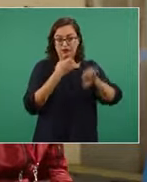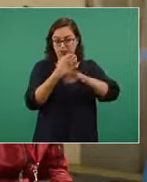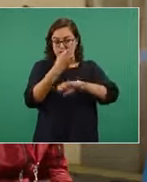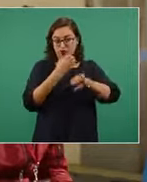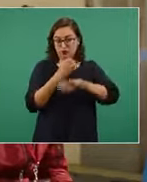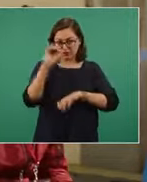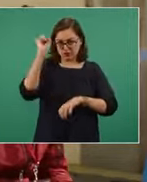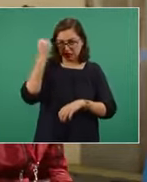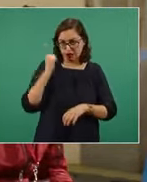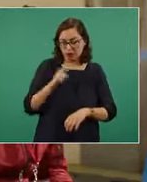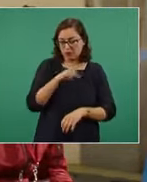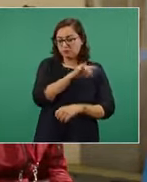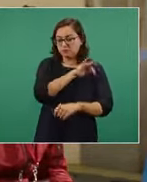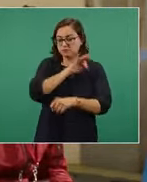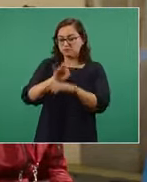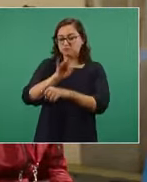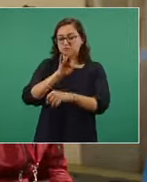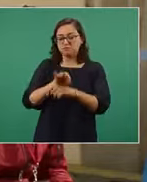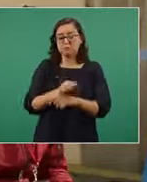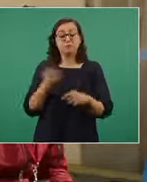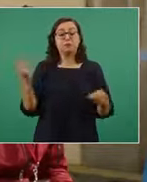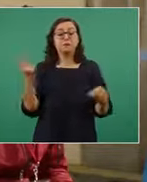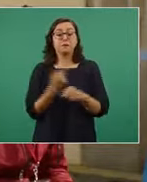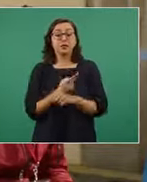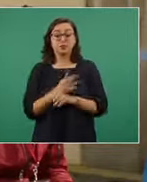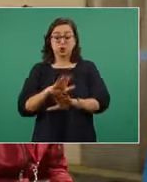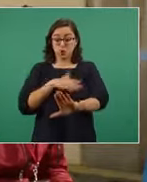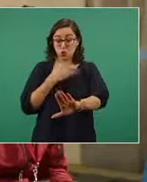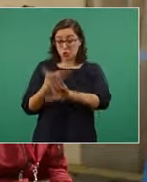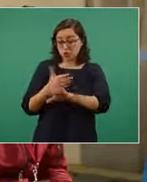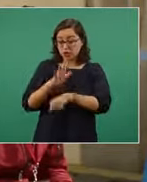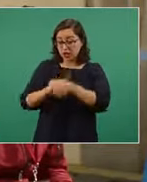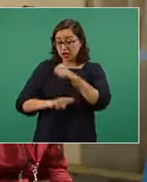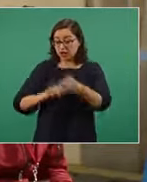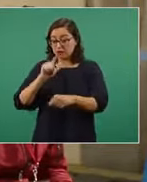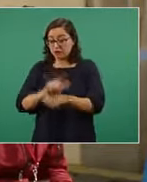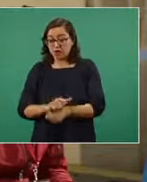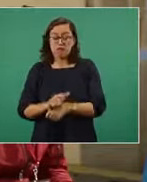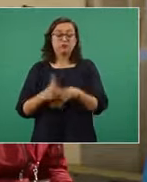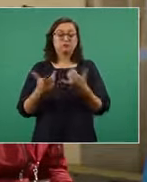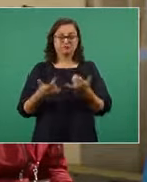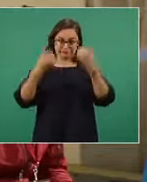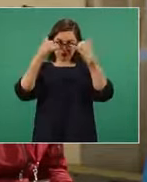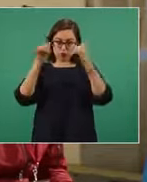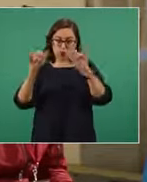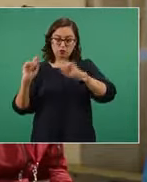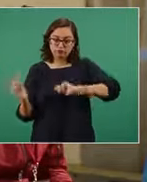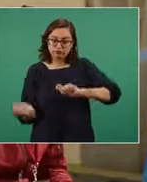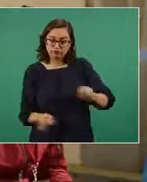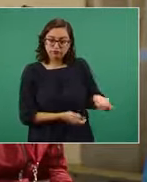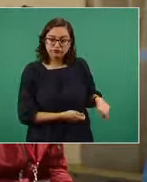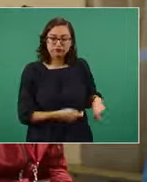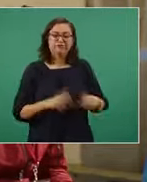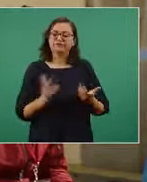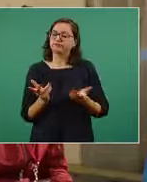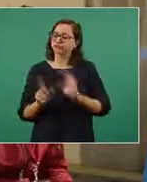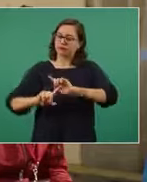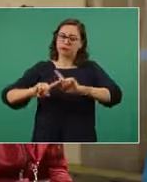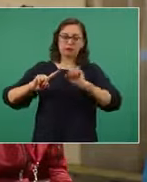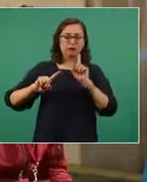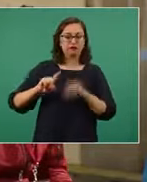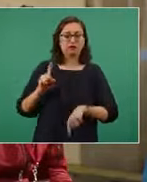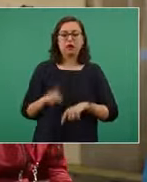contempla, entre otros, erradicar generadores de violencia como son las corridas de toros, y que homologa la legislación